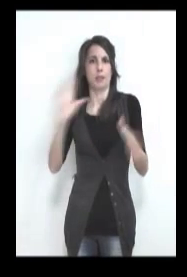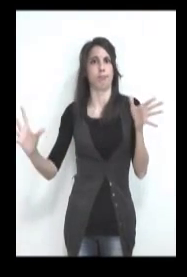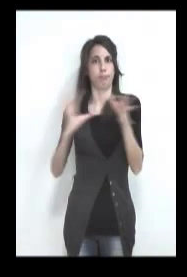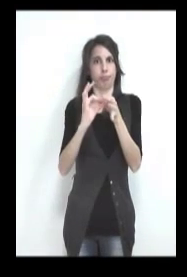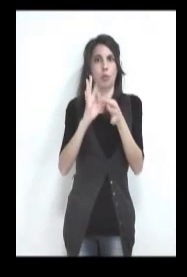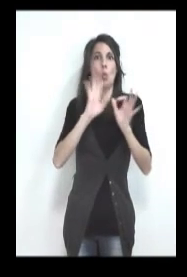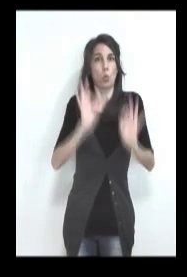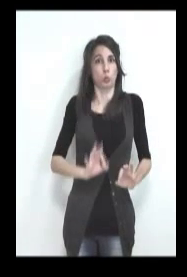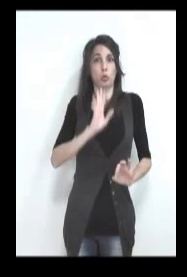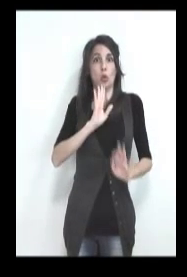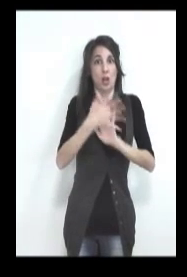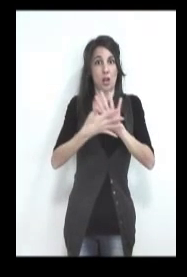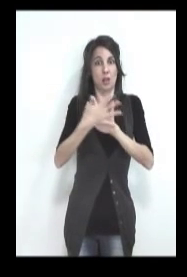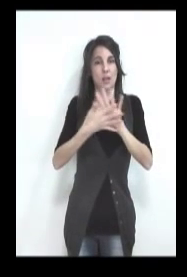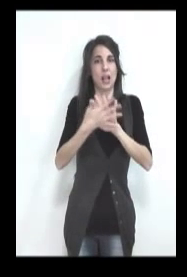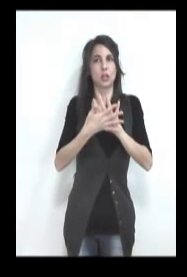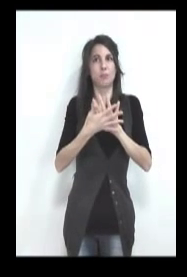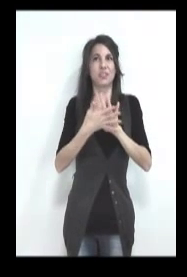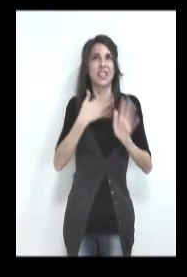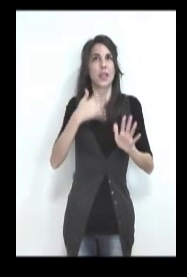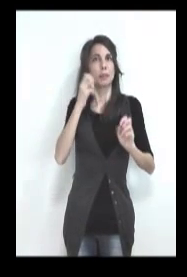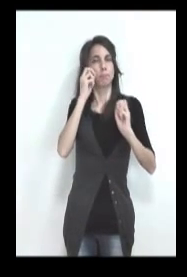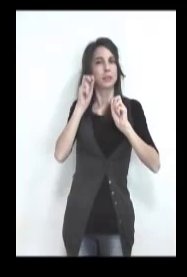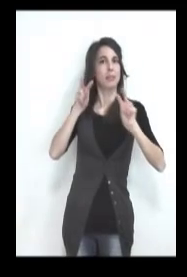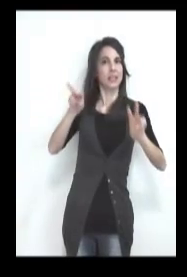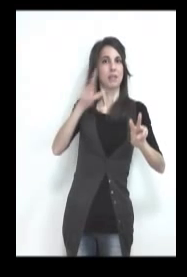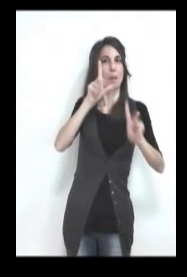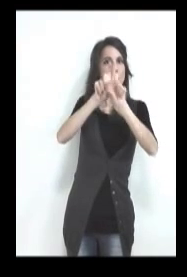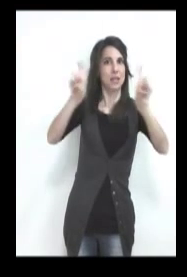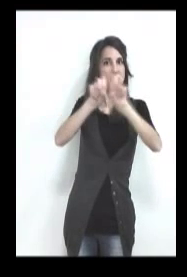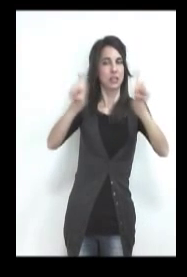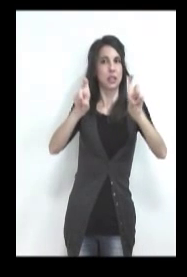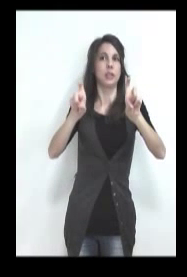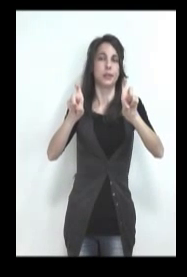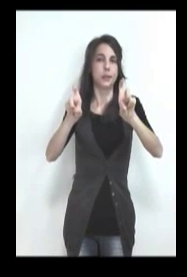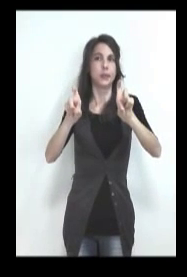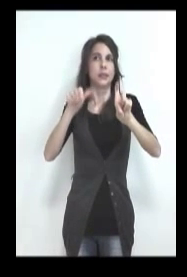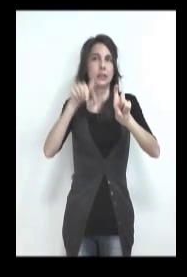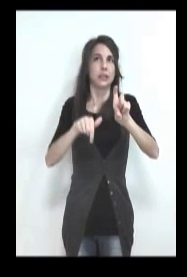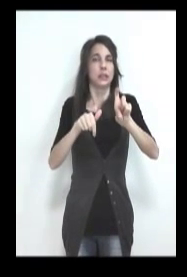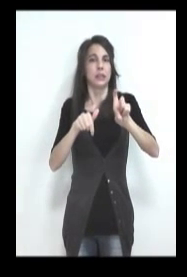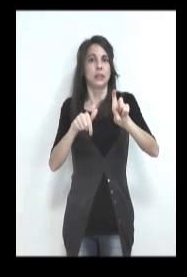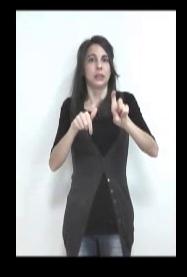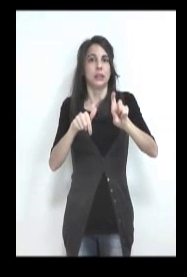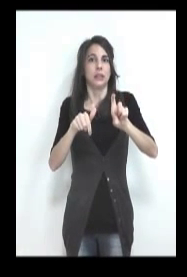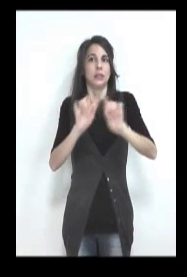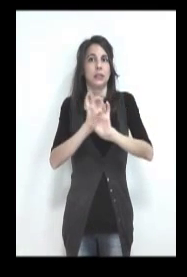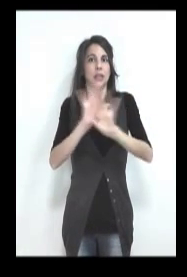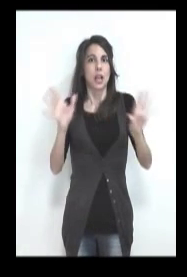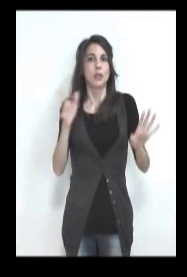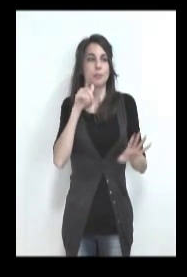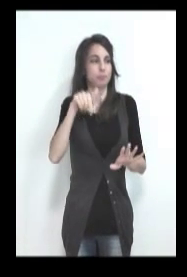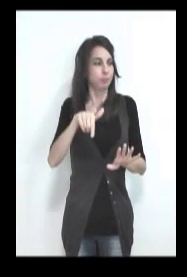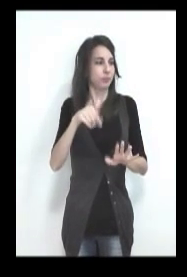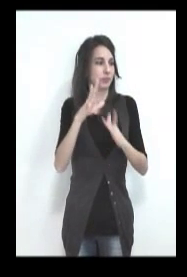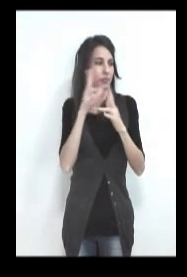ahora, ¿no? O sea, la perspectiva empresarial, pues tiene... Aquí hay una serie de stakeholders, de